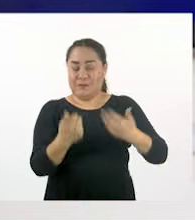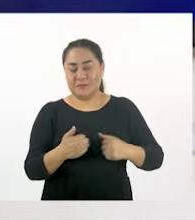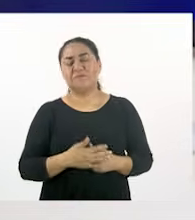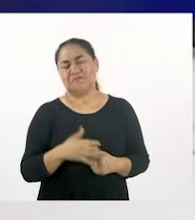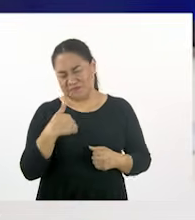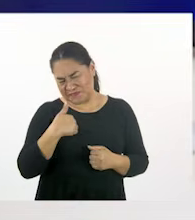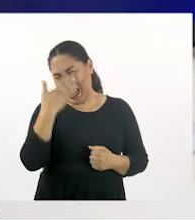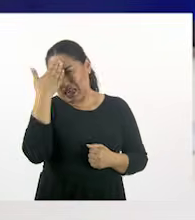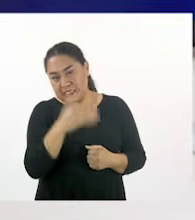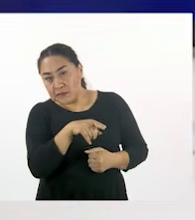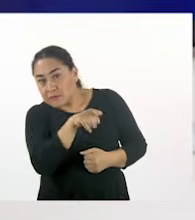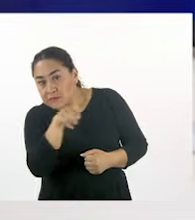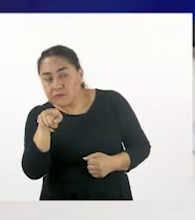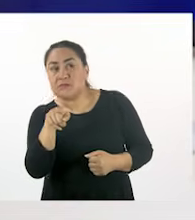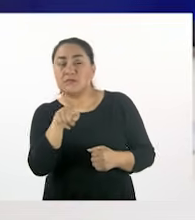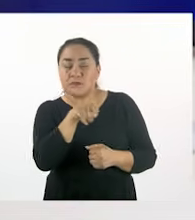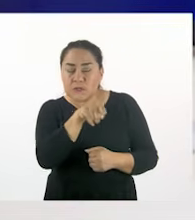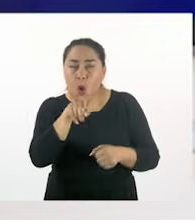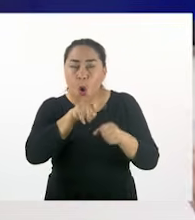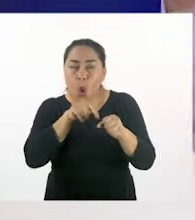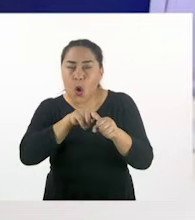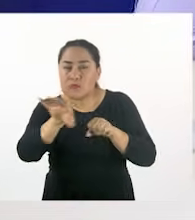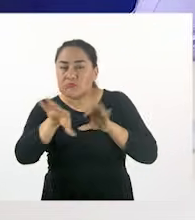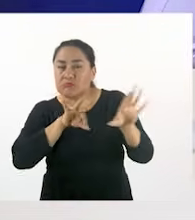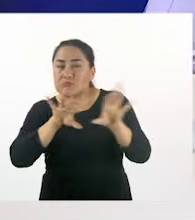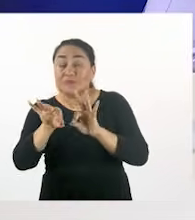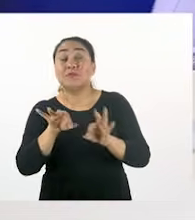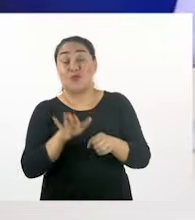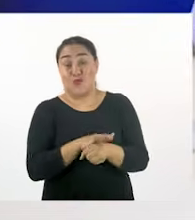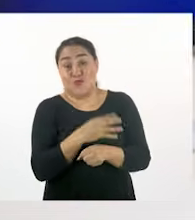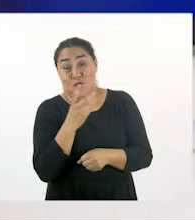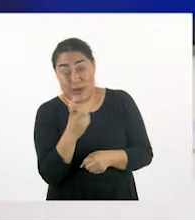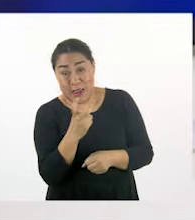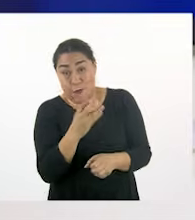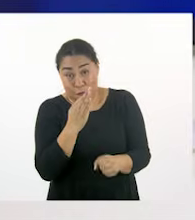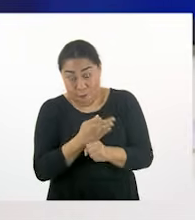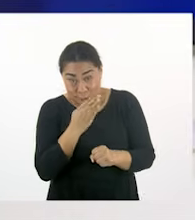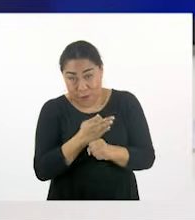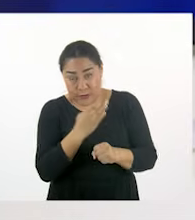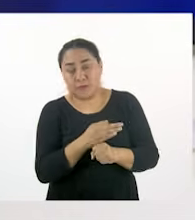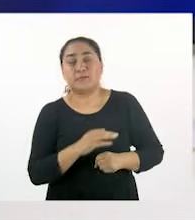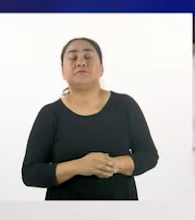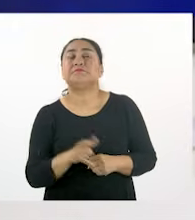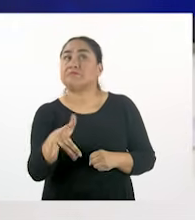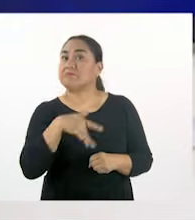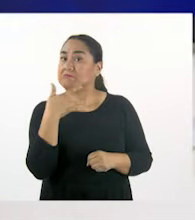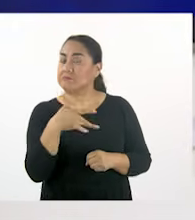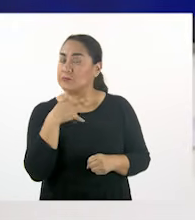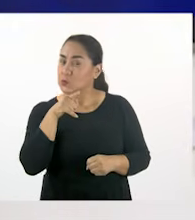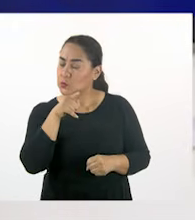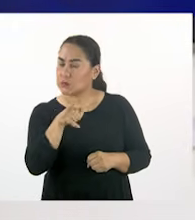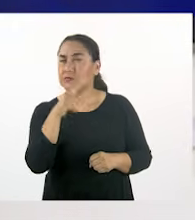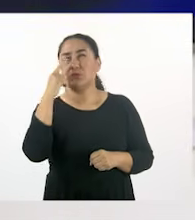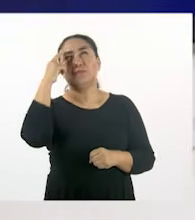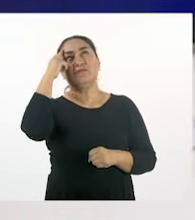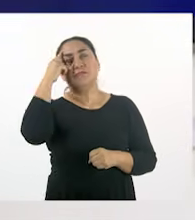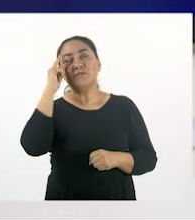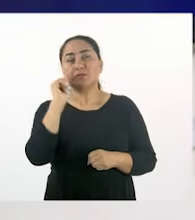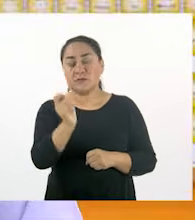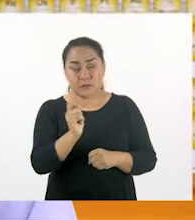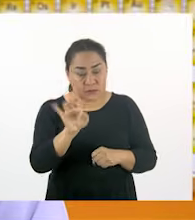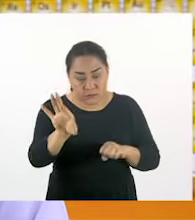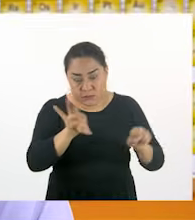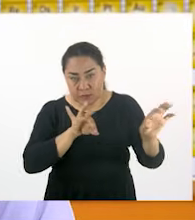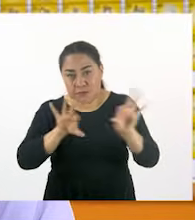Que ellos combinan esta situación. Y es por eso que de hoy en adelante te tienes que fijar, Aníbal, en esta combinación